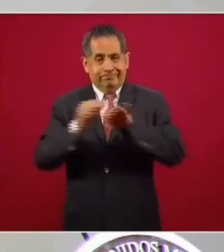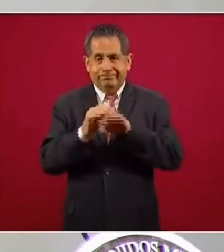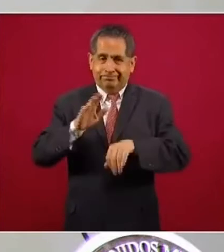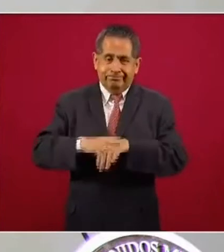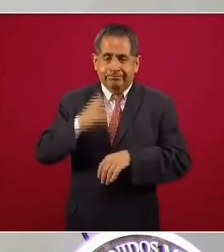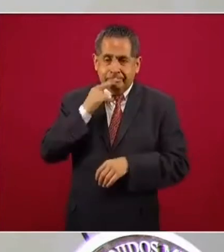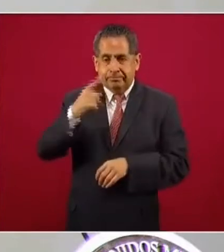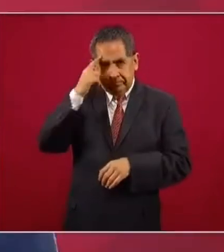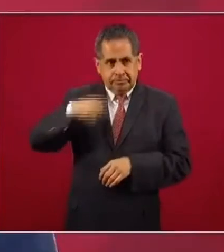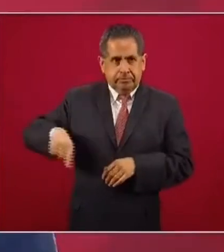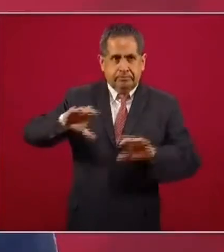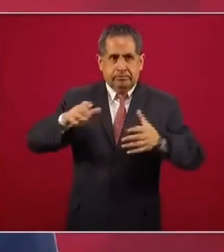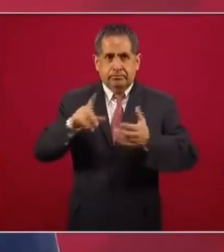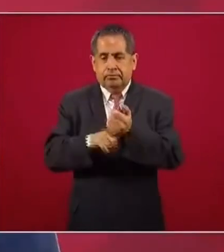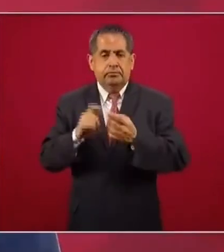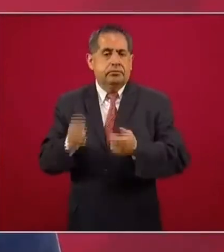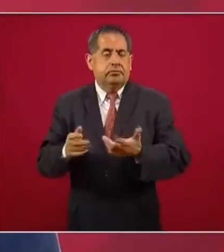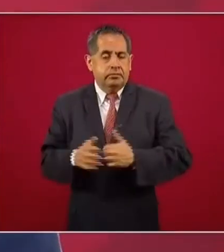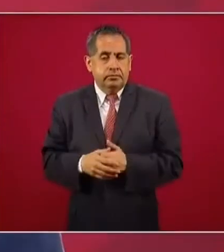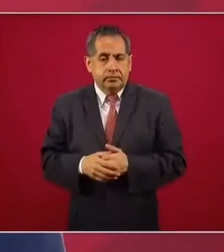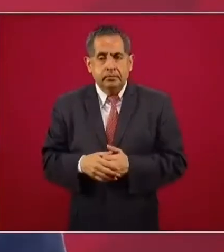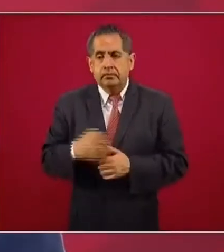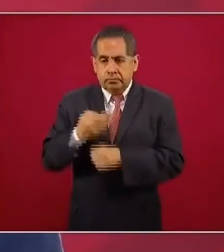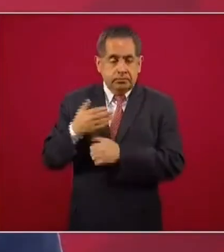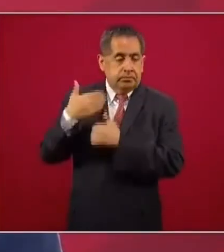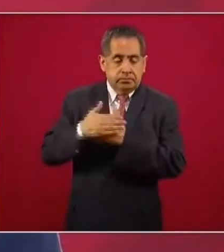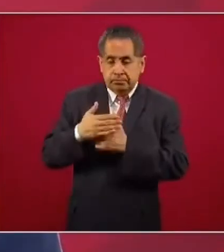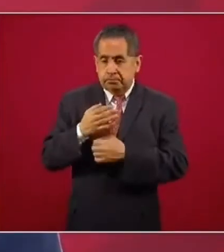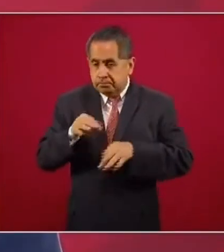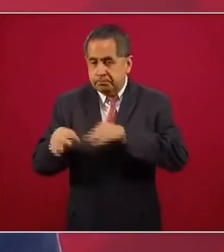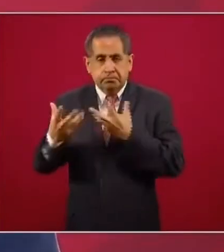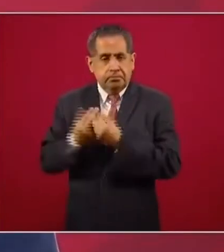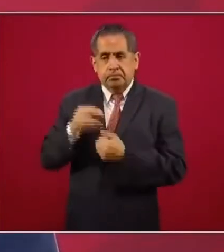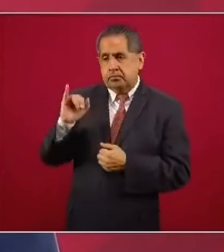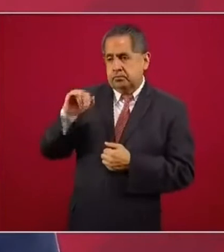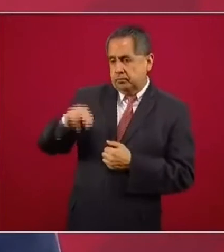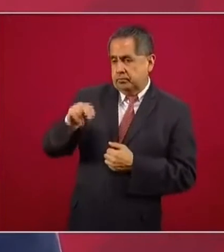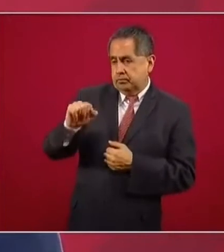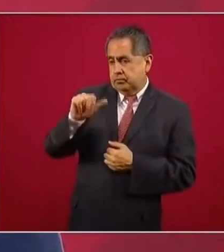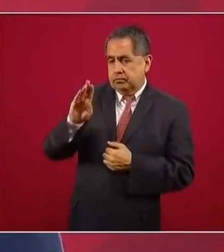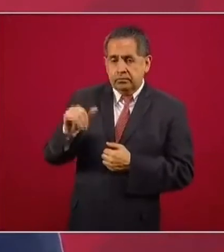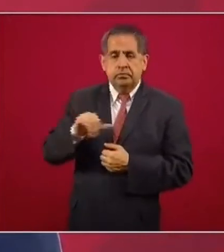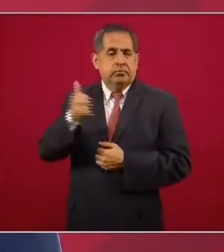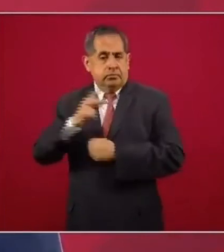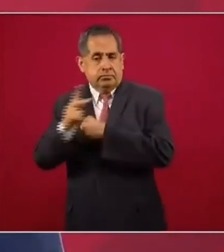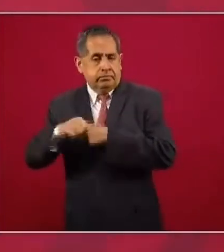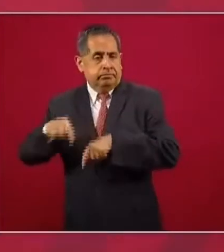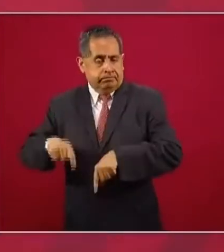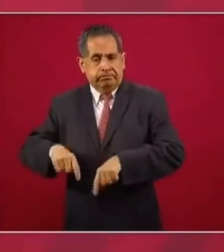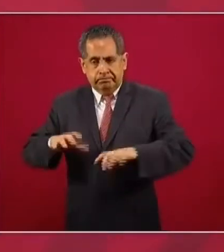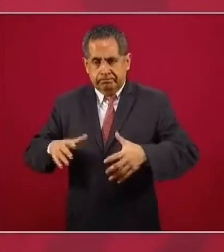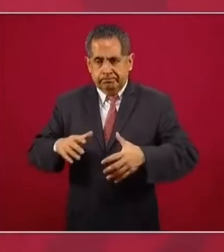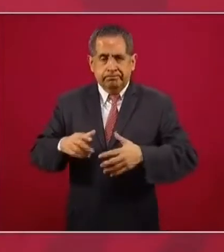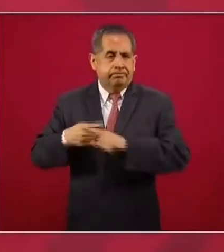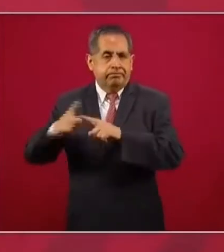más importantes que la propia licitación en sí. Estaremos trabajando con el INSABI y con las demás dependencias del país para